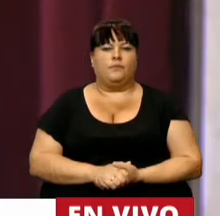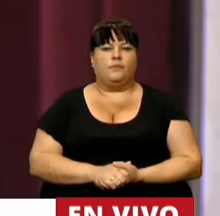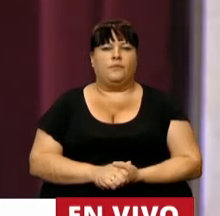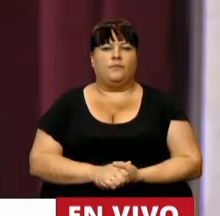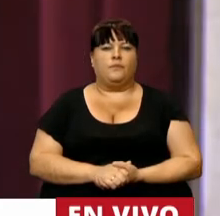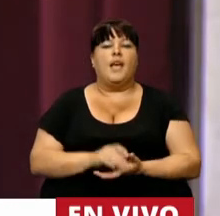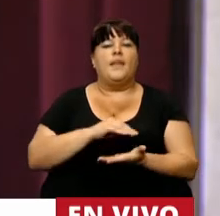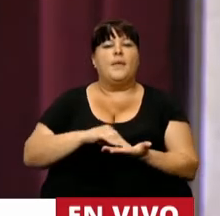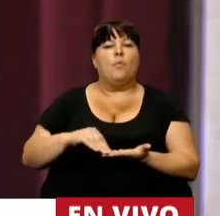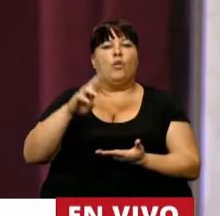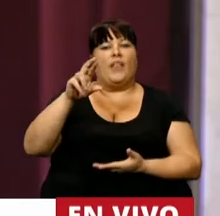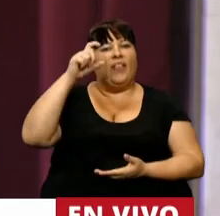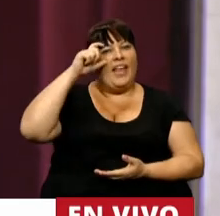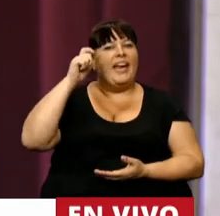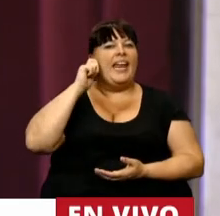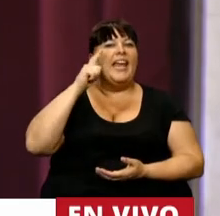contra regidor